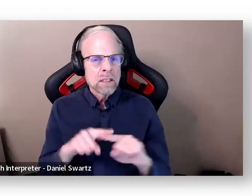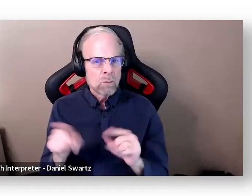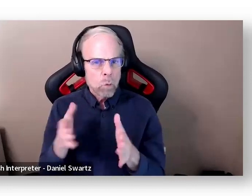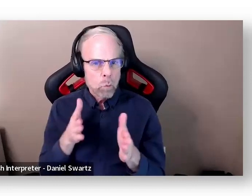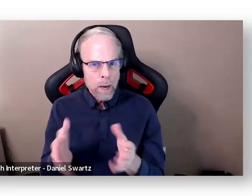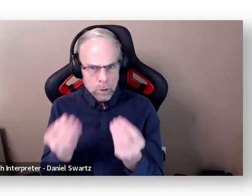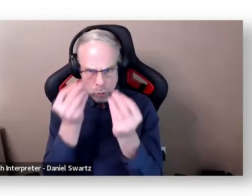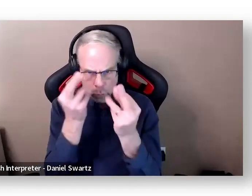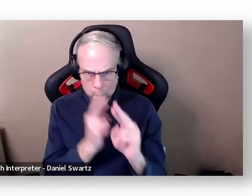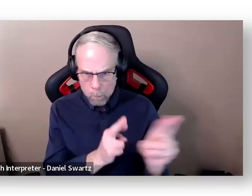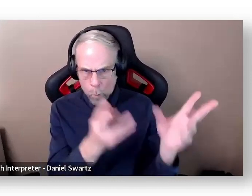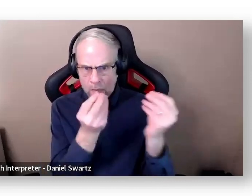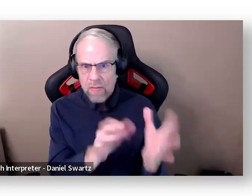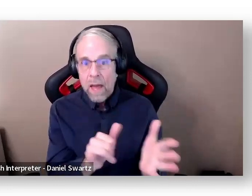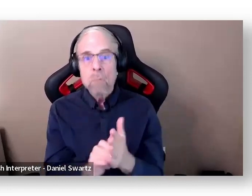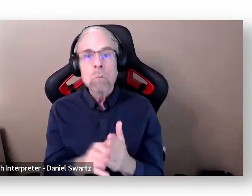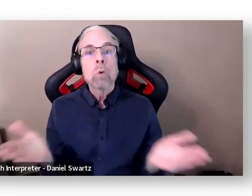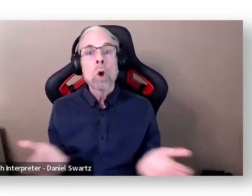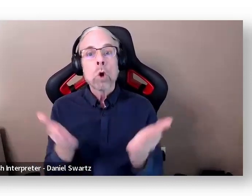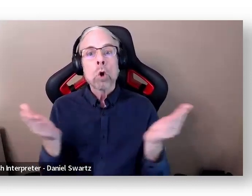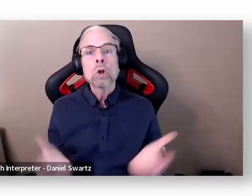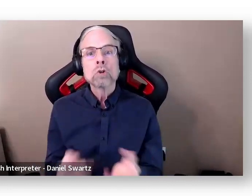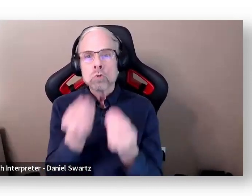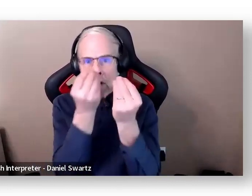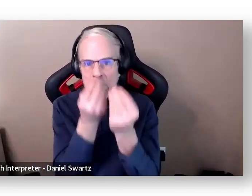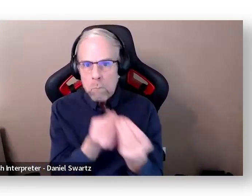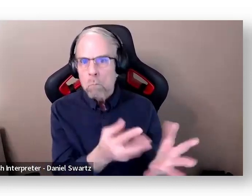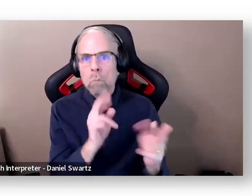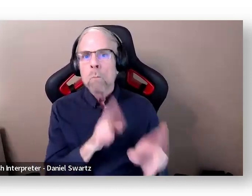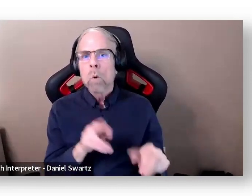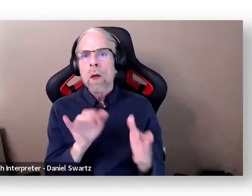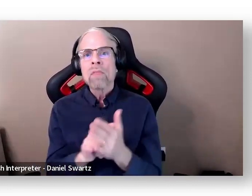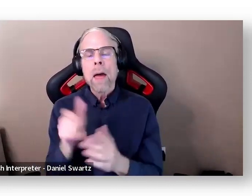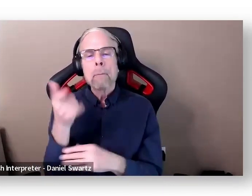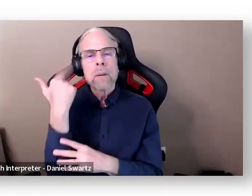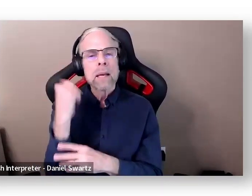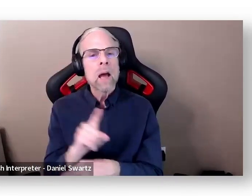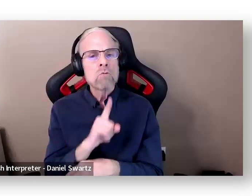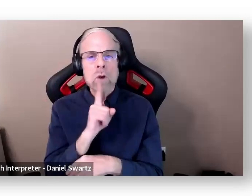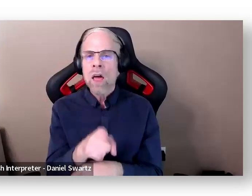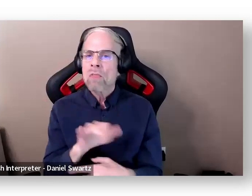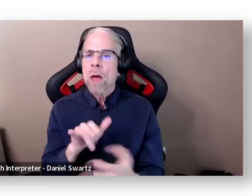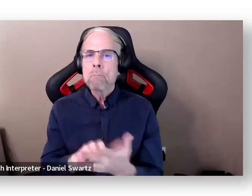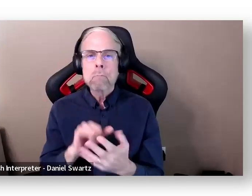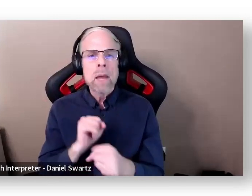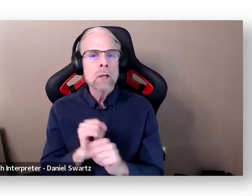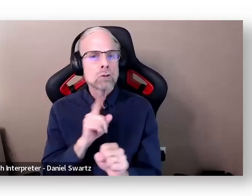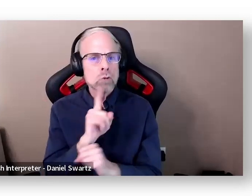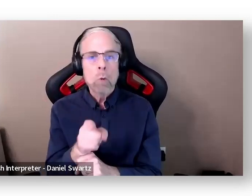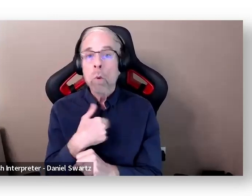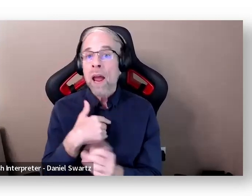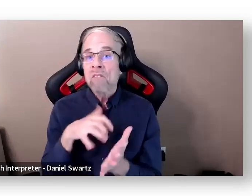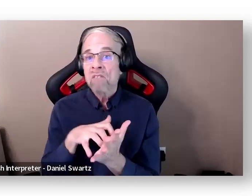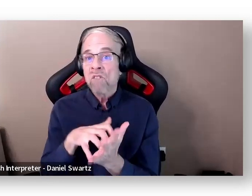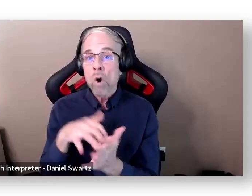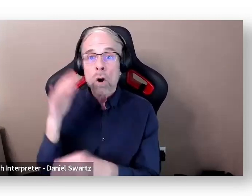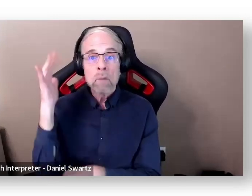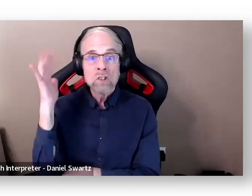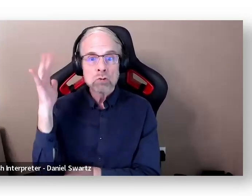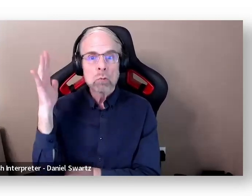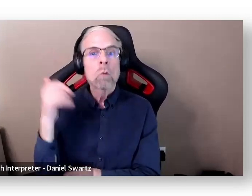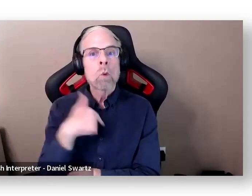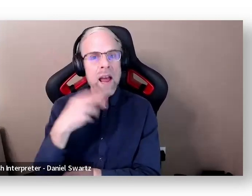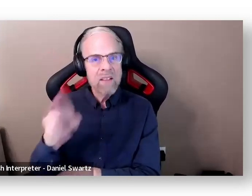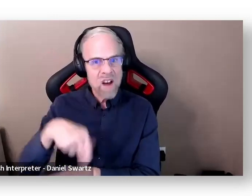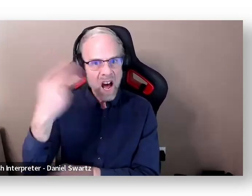Manténganse atentos a las ramas de los árboles, cualquier otro escombro que esté cerca de los cables. Llamen al número que está ahí